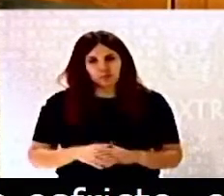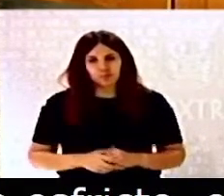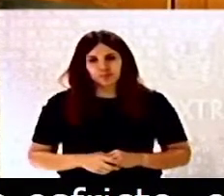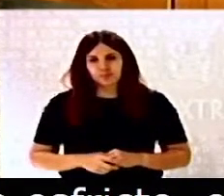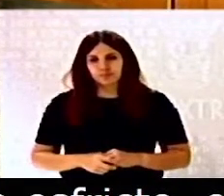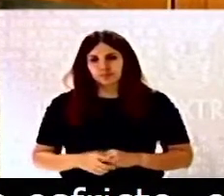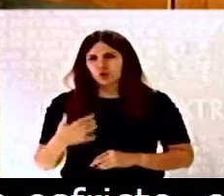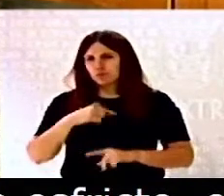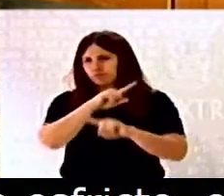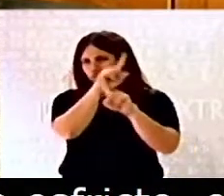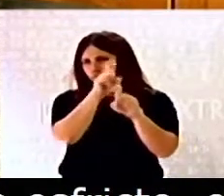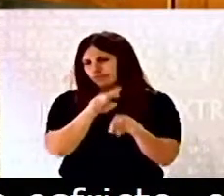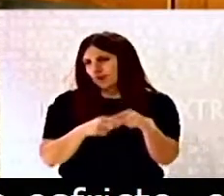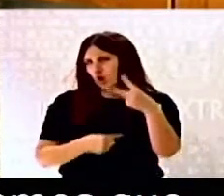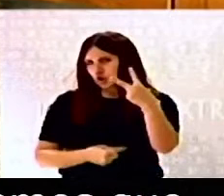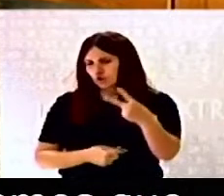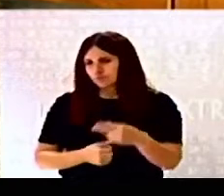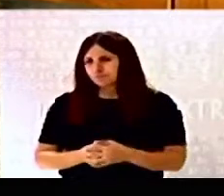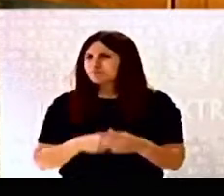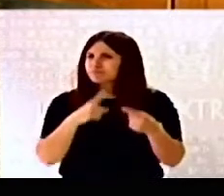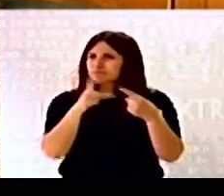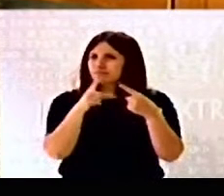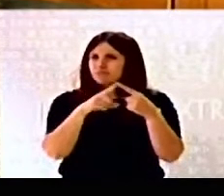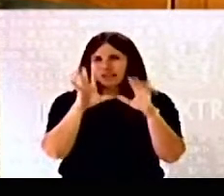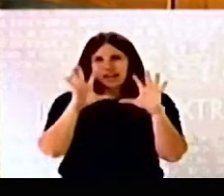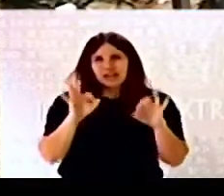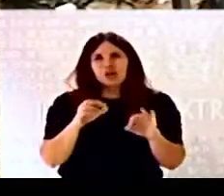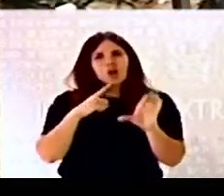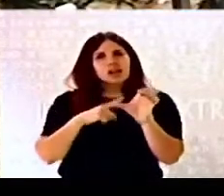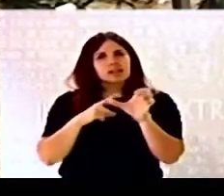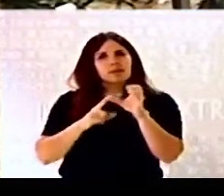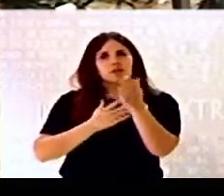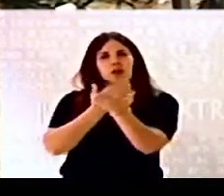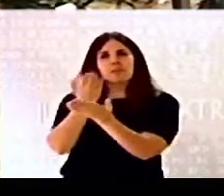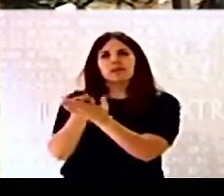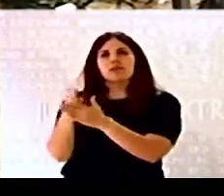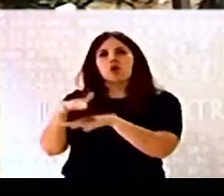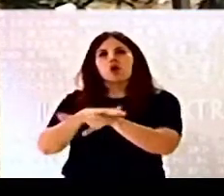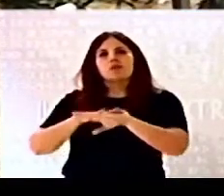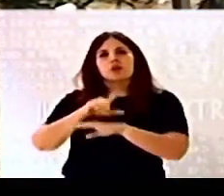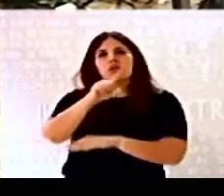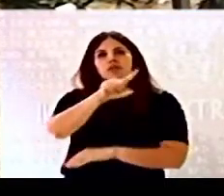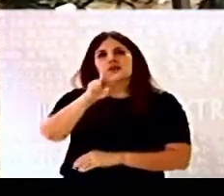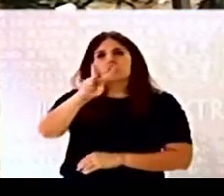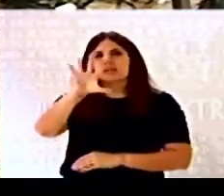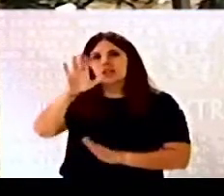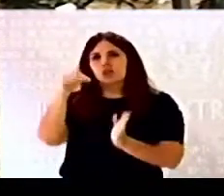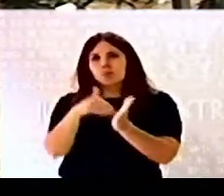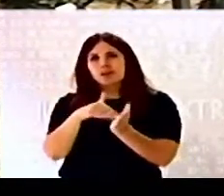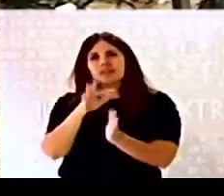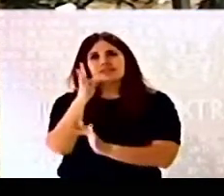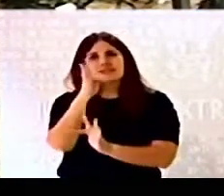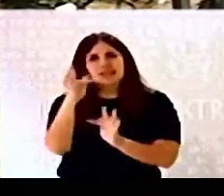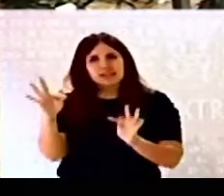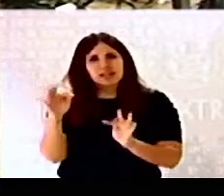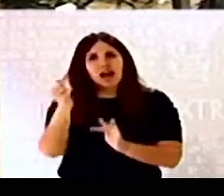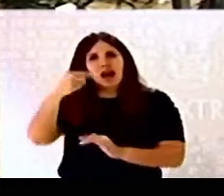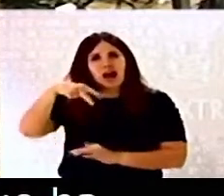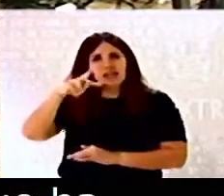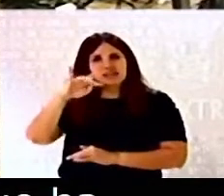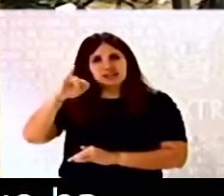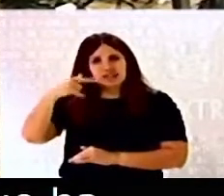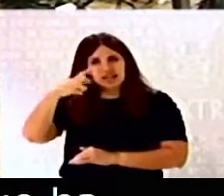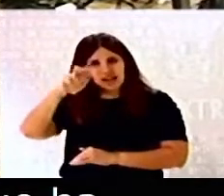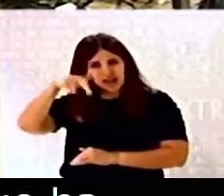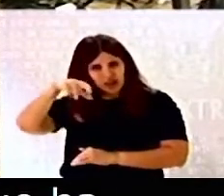Un par de cuestiones. Extremadura creo que ha solicitado al Gobierno 125.000 test de antígenos. Sí, cierto.